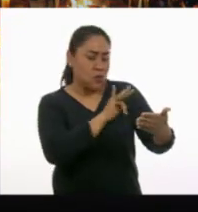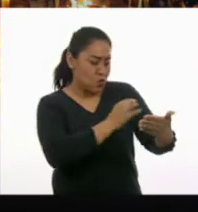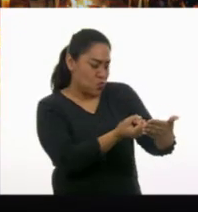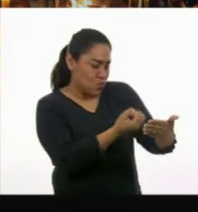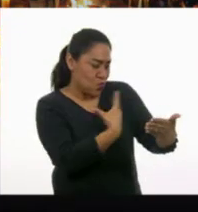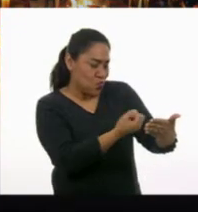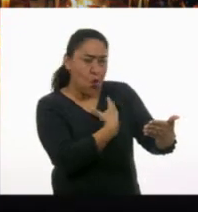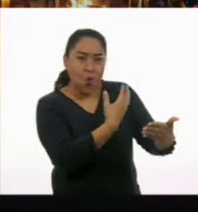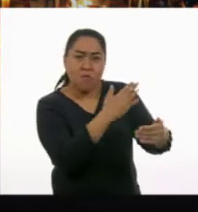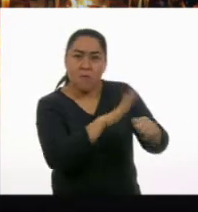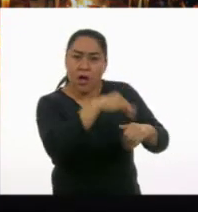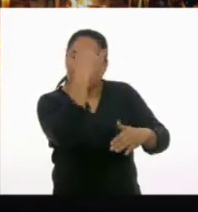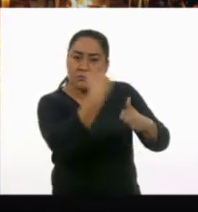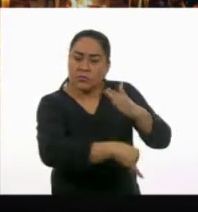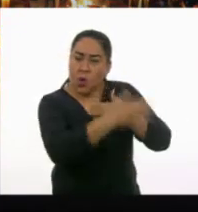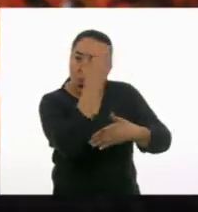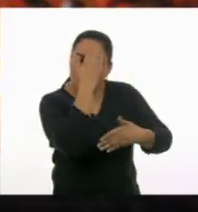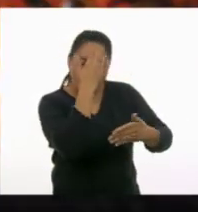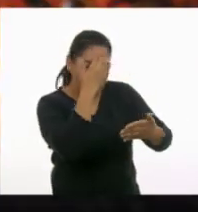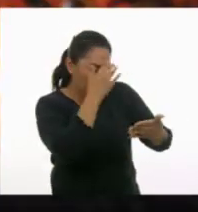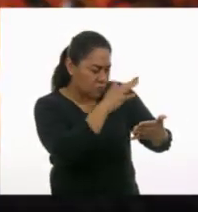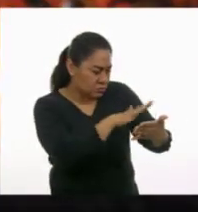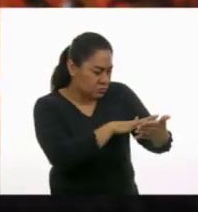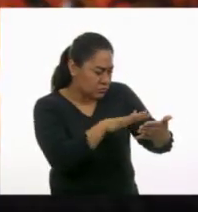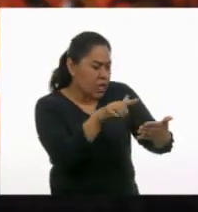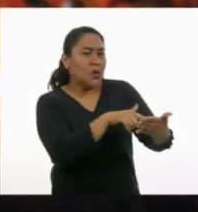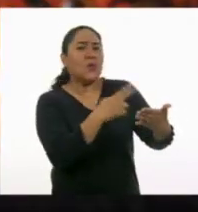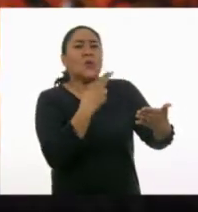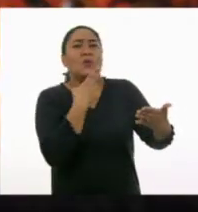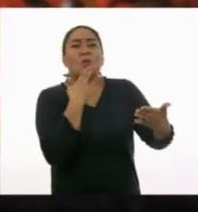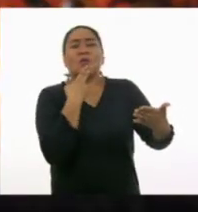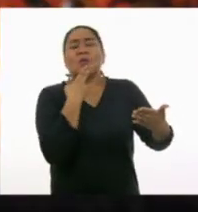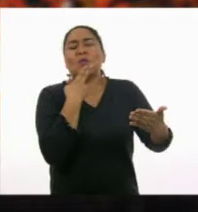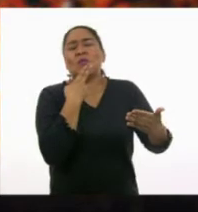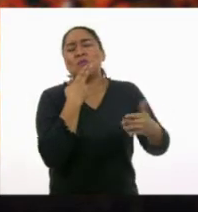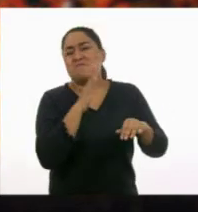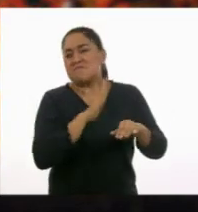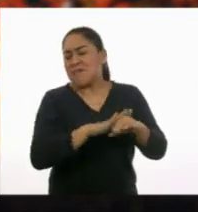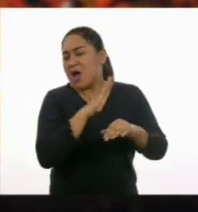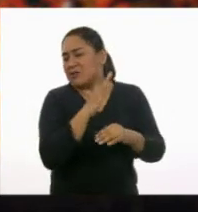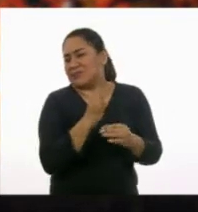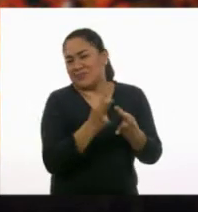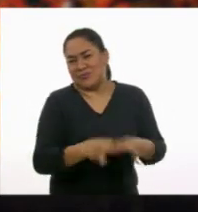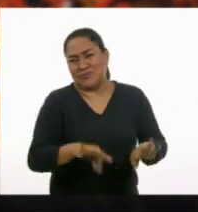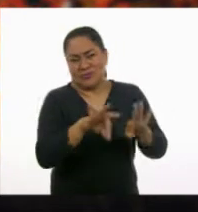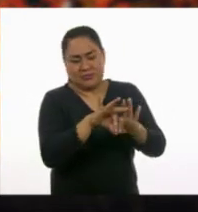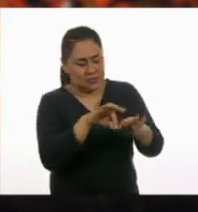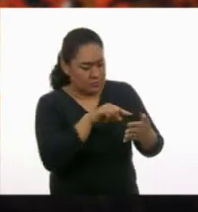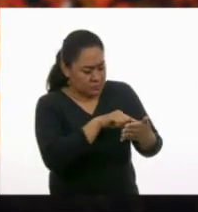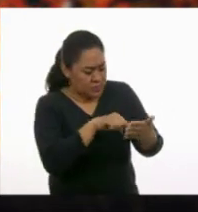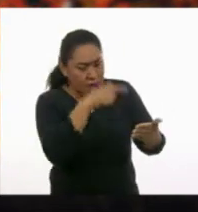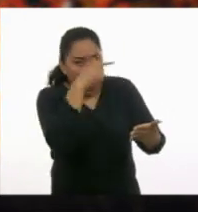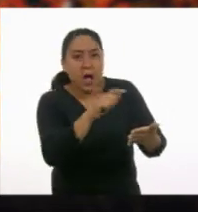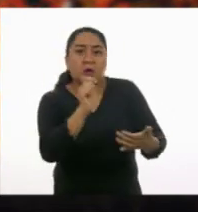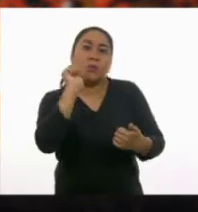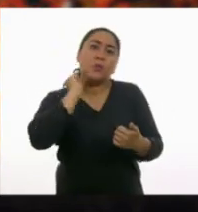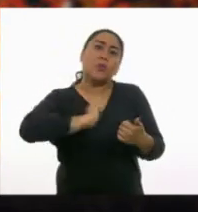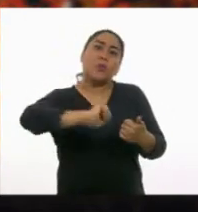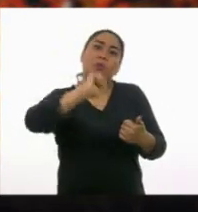conocimiento. Sabe a tesoro. Sabe a secreto